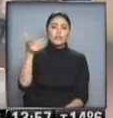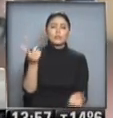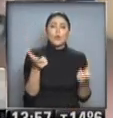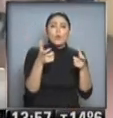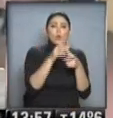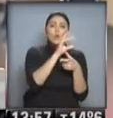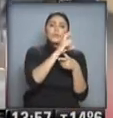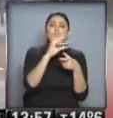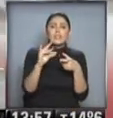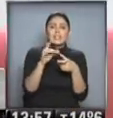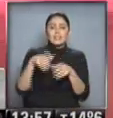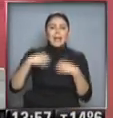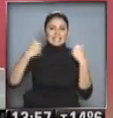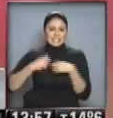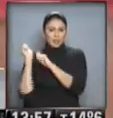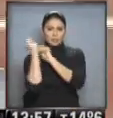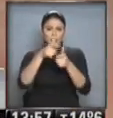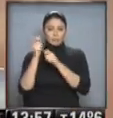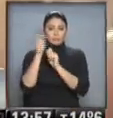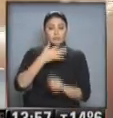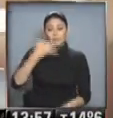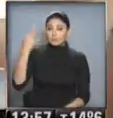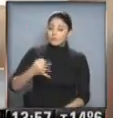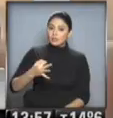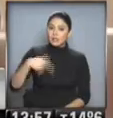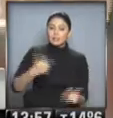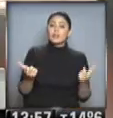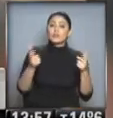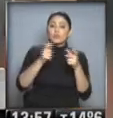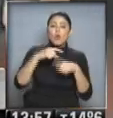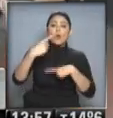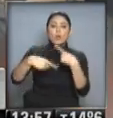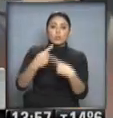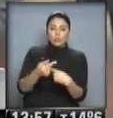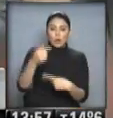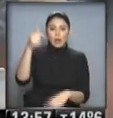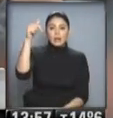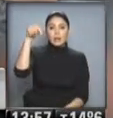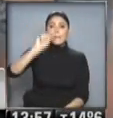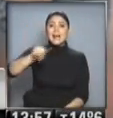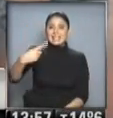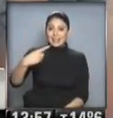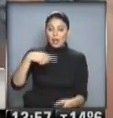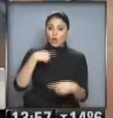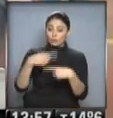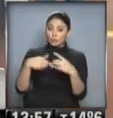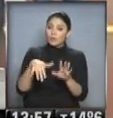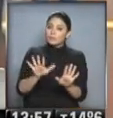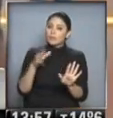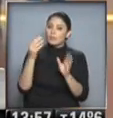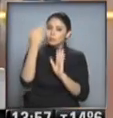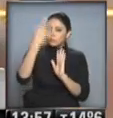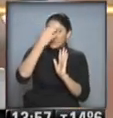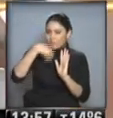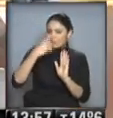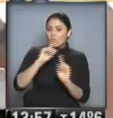comisión directiva a sillazos. Lo cierto es que esta asamblea continuaría en el día de mañana. Esto no está confirmado, si